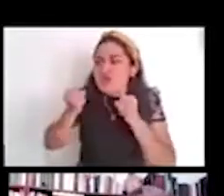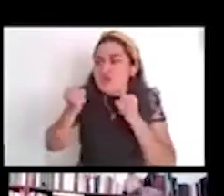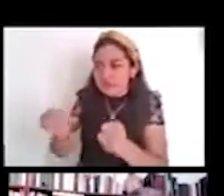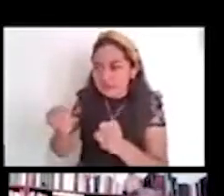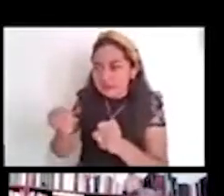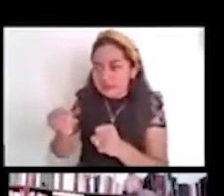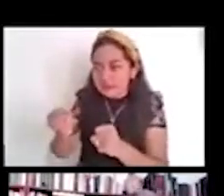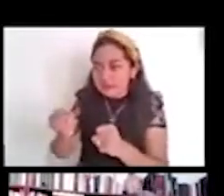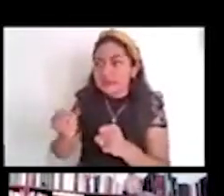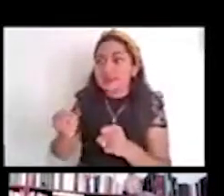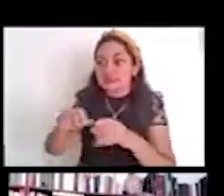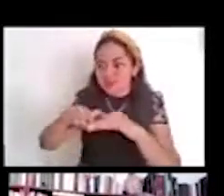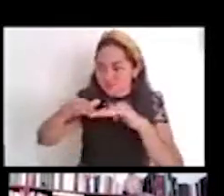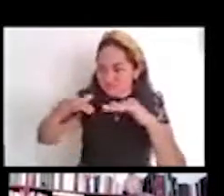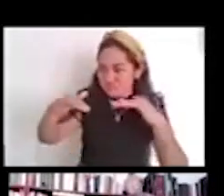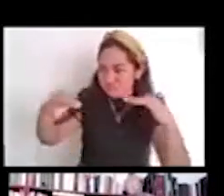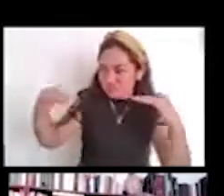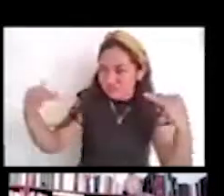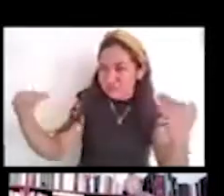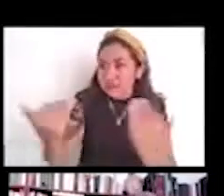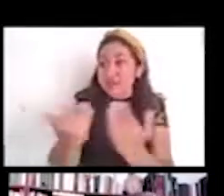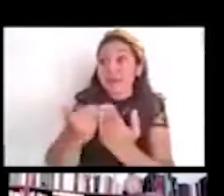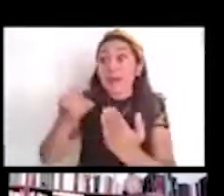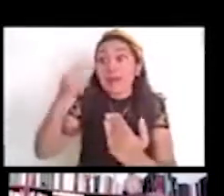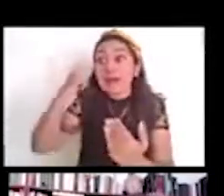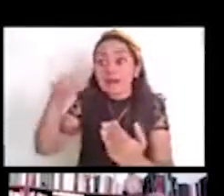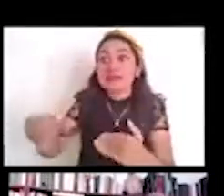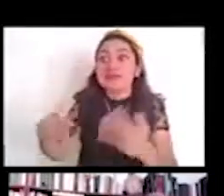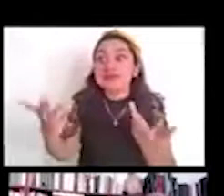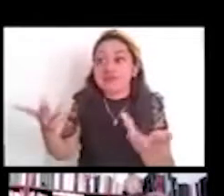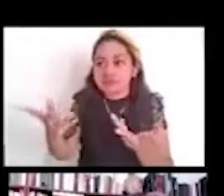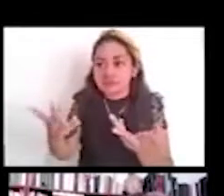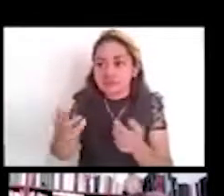suficientemente humectado para producir como unidades